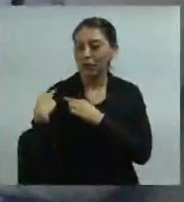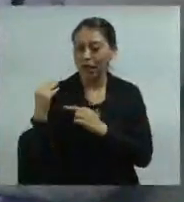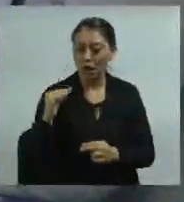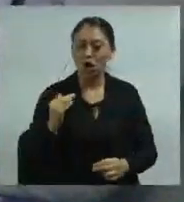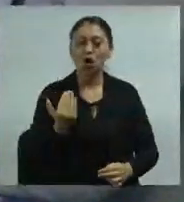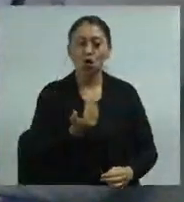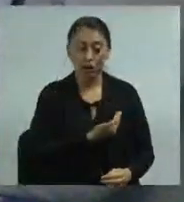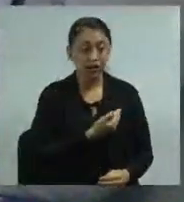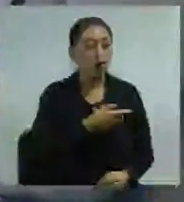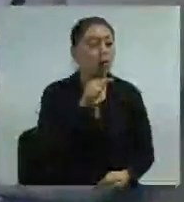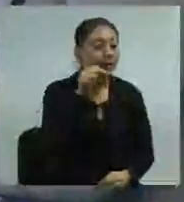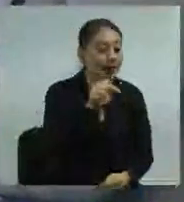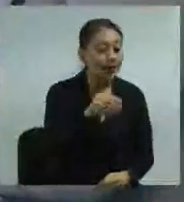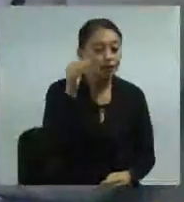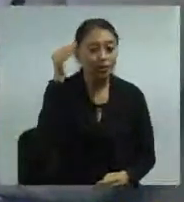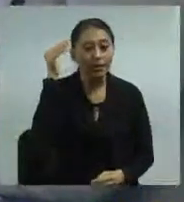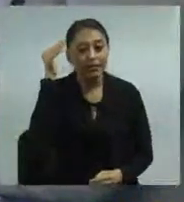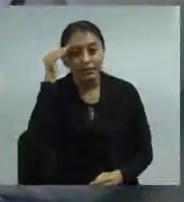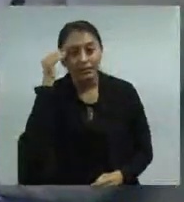tienen exactamente